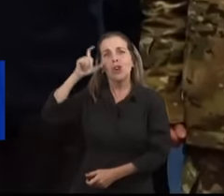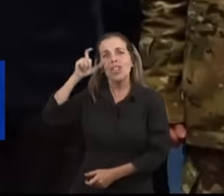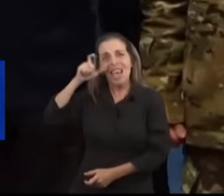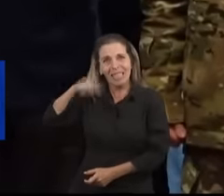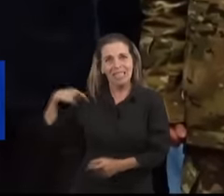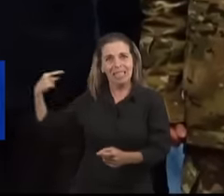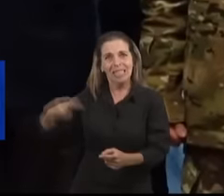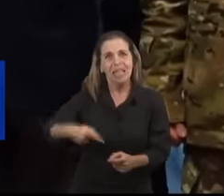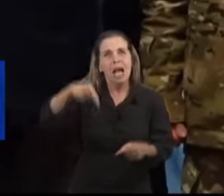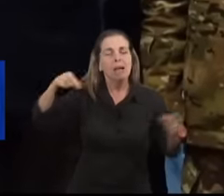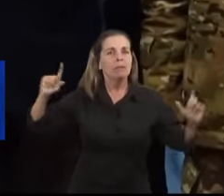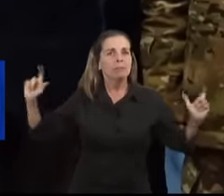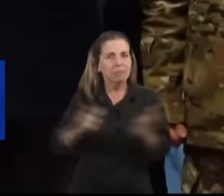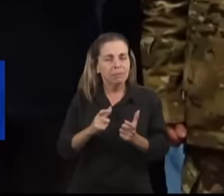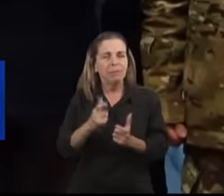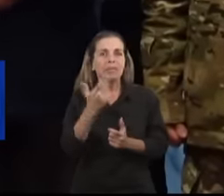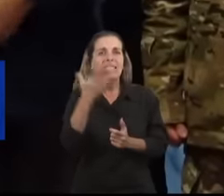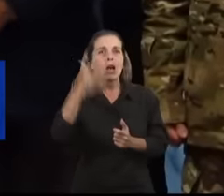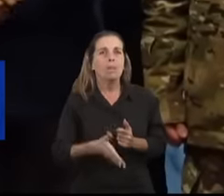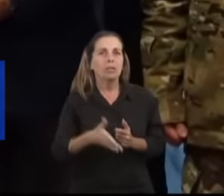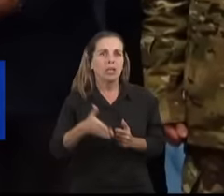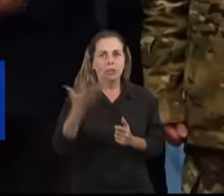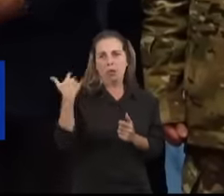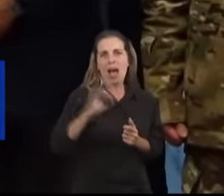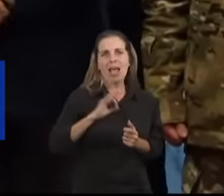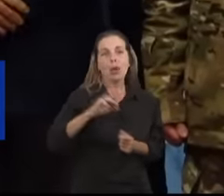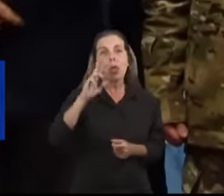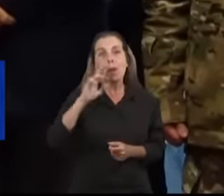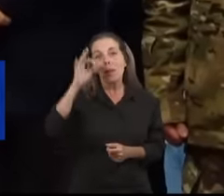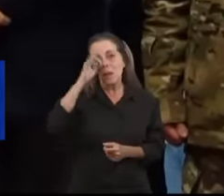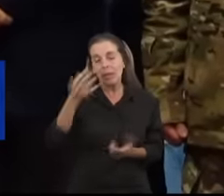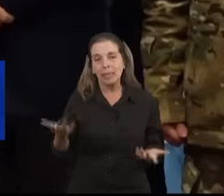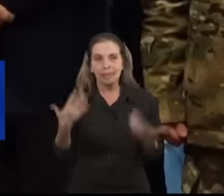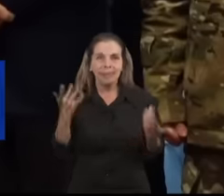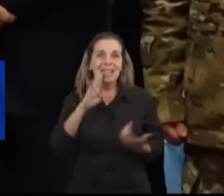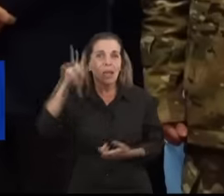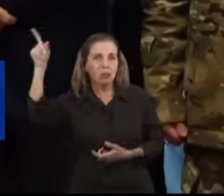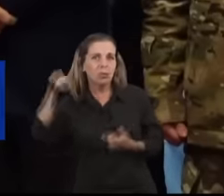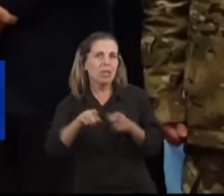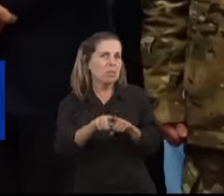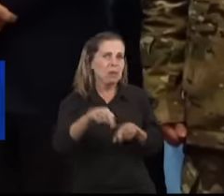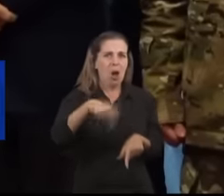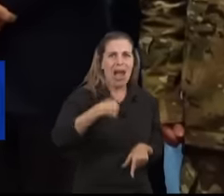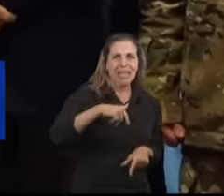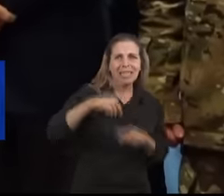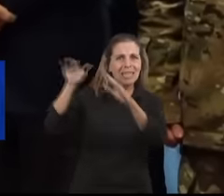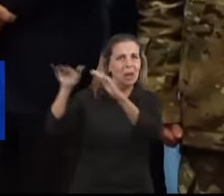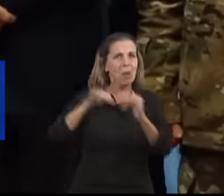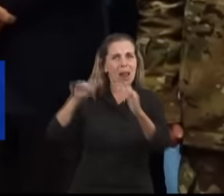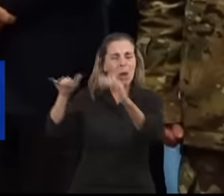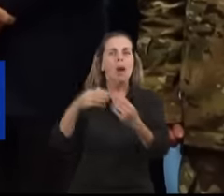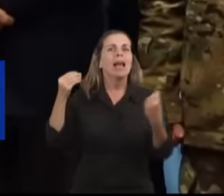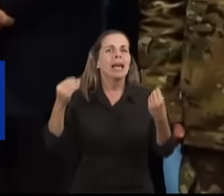el 5% en el 2020. Y tanto el pueblo norteamericano como el argentino tienen en común que, cuando